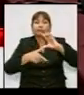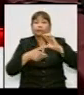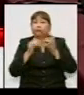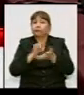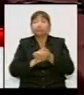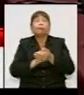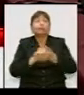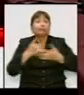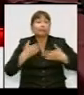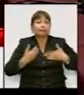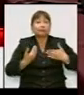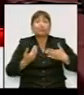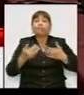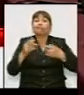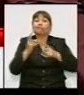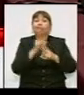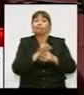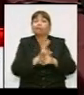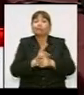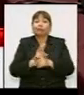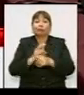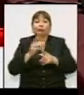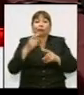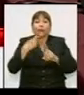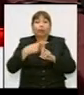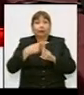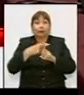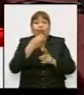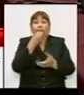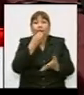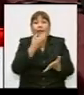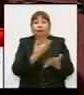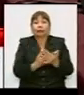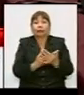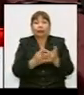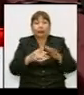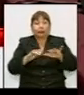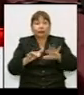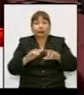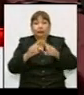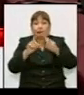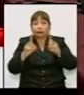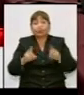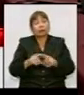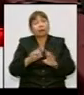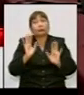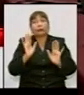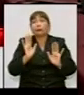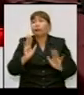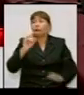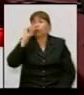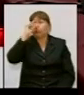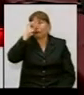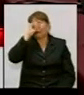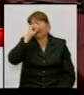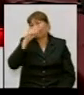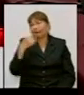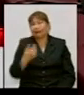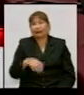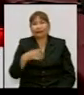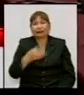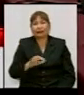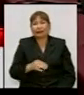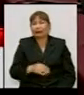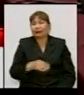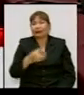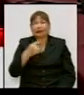Considerar la protección de los activos informáticos, activos críticos nacionales. Es difícil defender un activo crítico